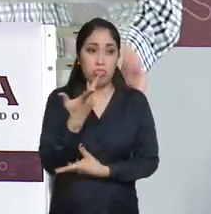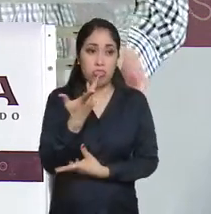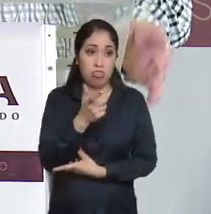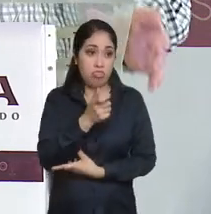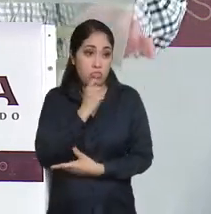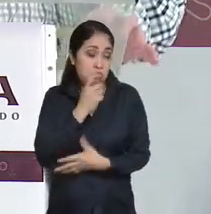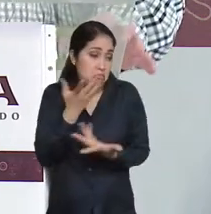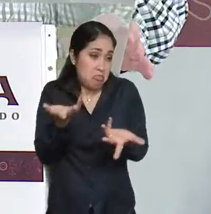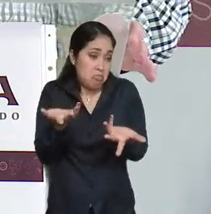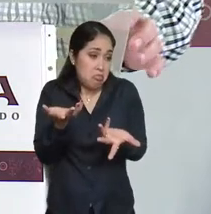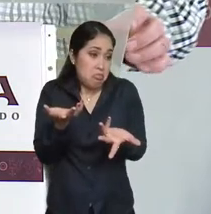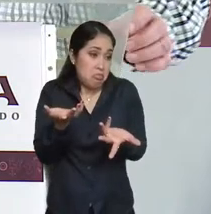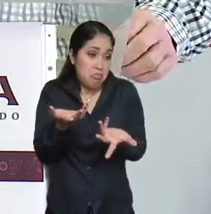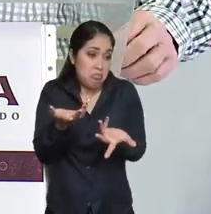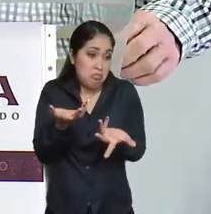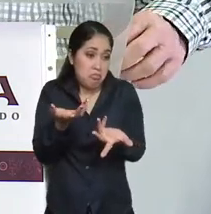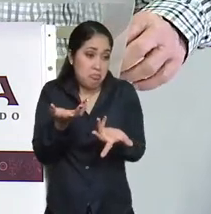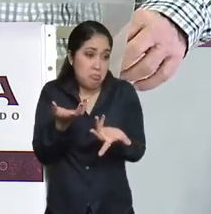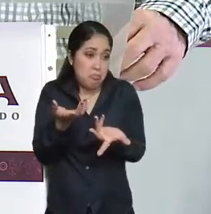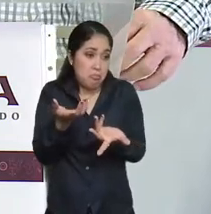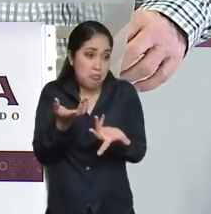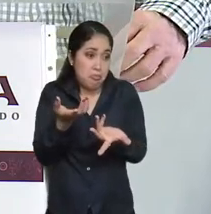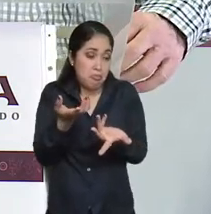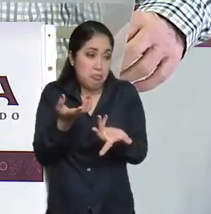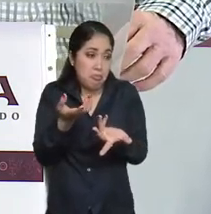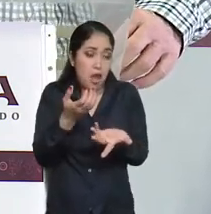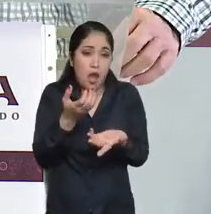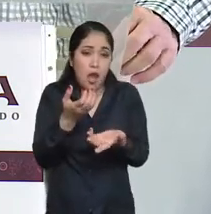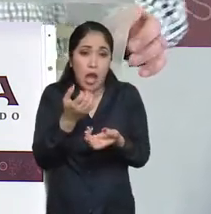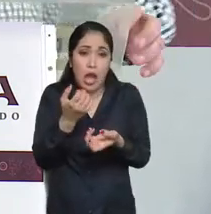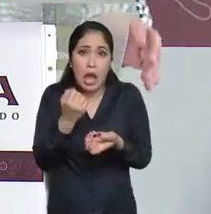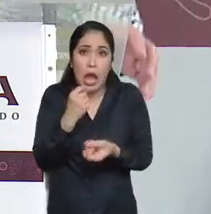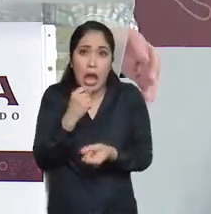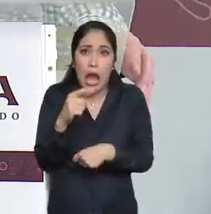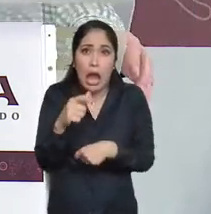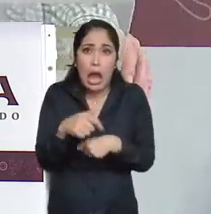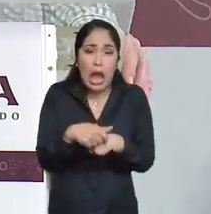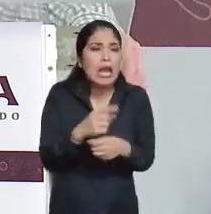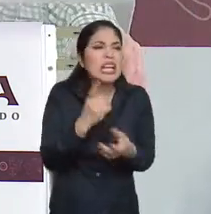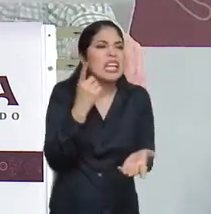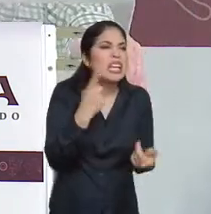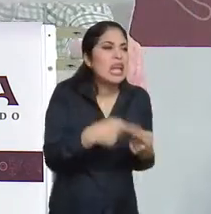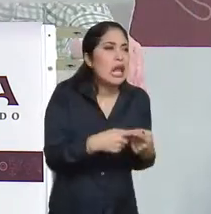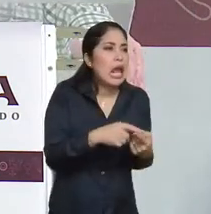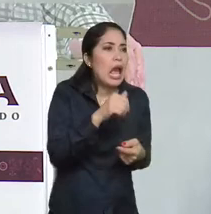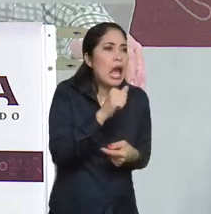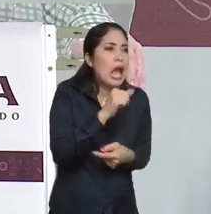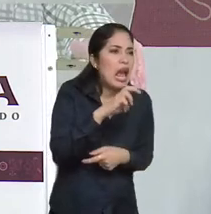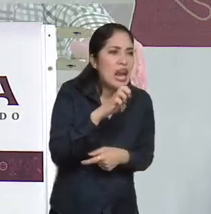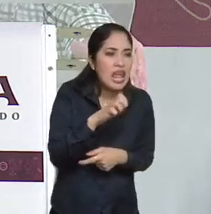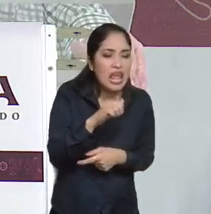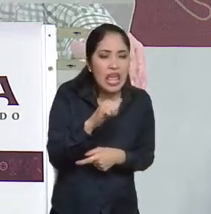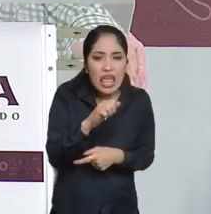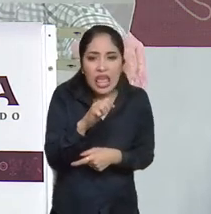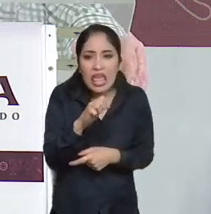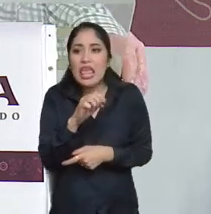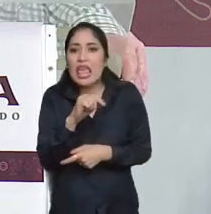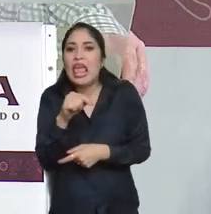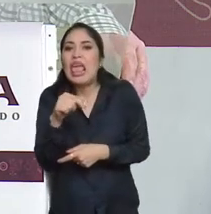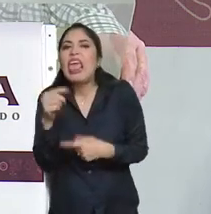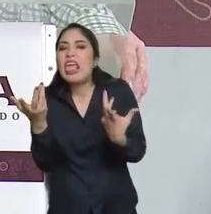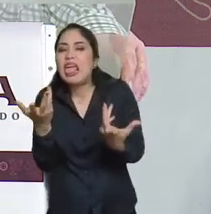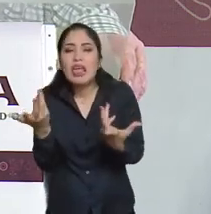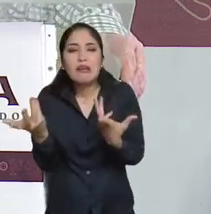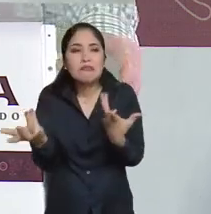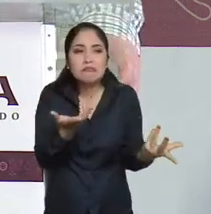caso específico que se investigaba a los ARE o a los esto o a los otros, ¿no? Entonces, eso es lo que exactamente,